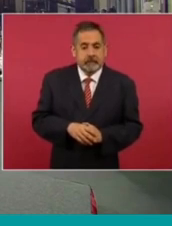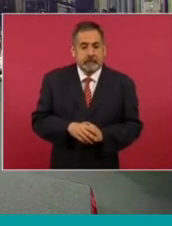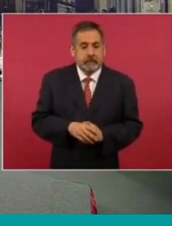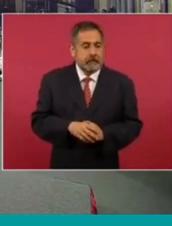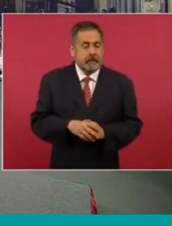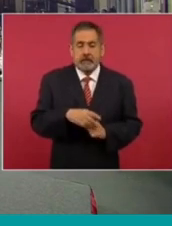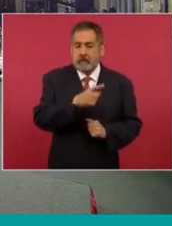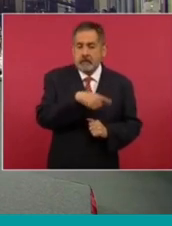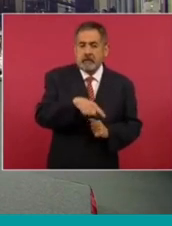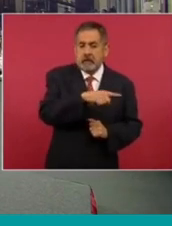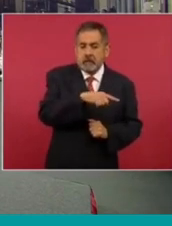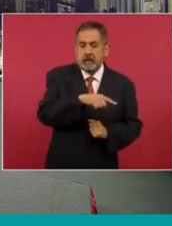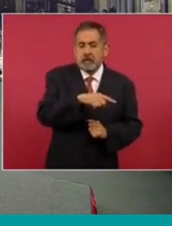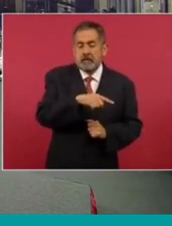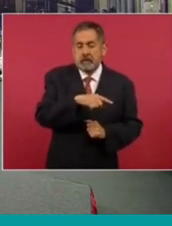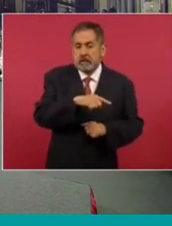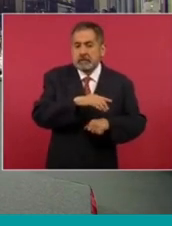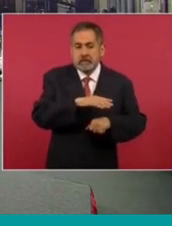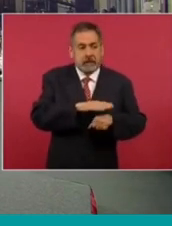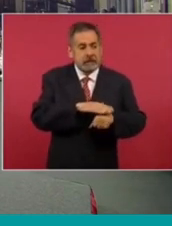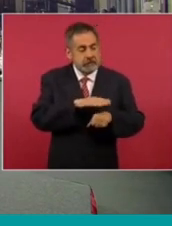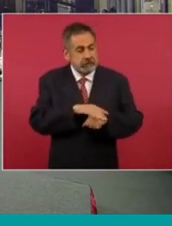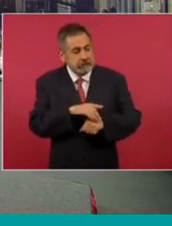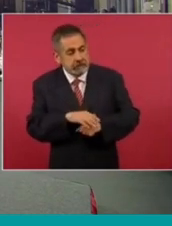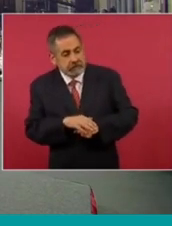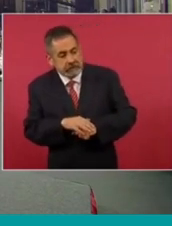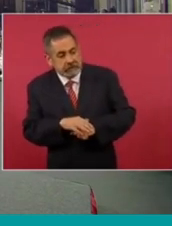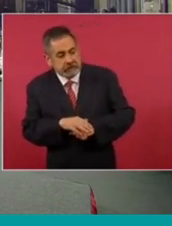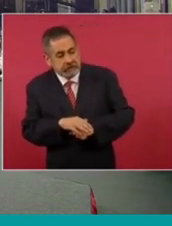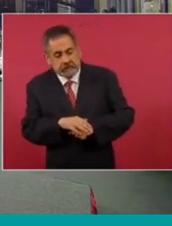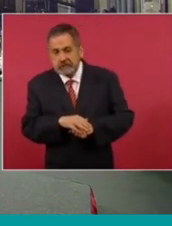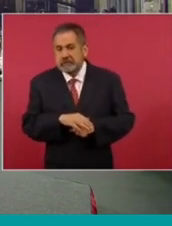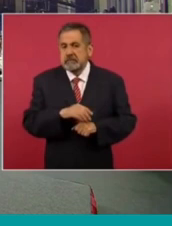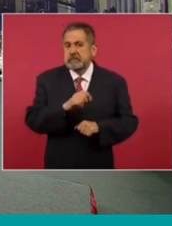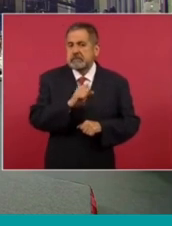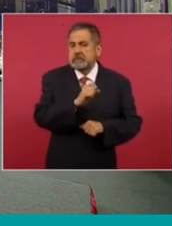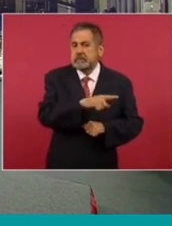son más